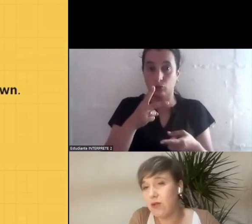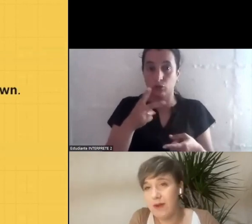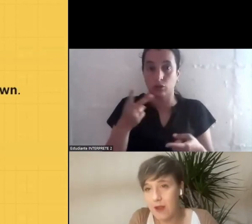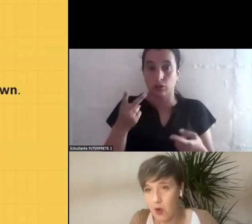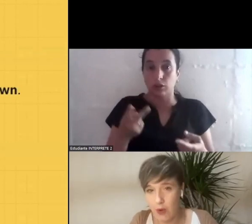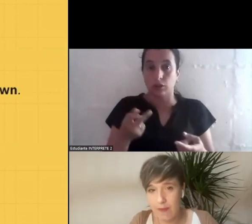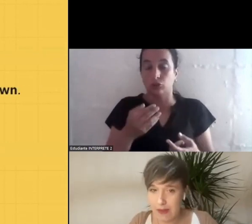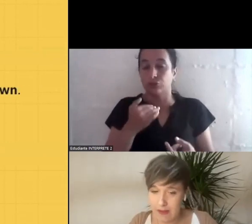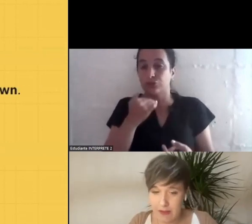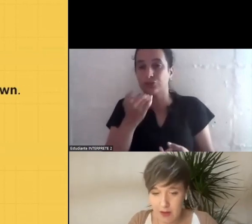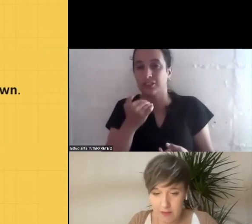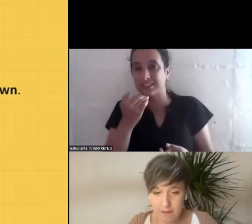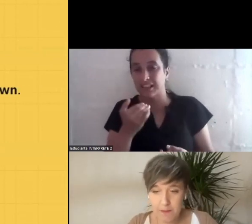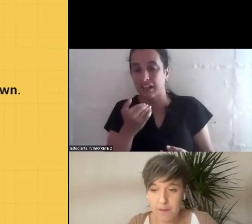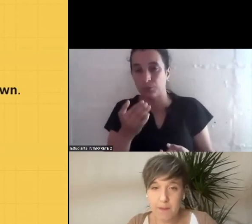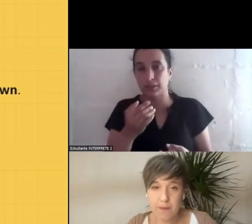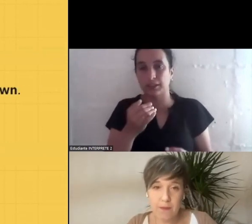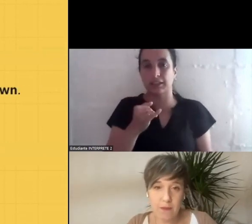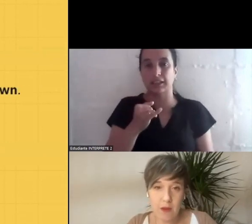¿vale? Eso nadie lo puede predecir.